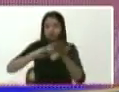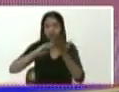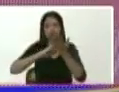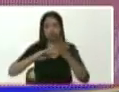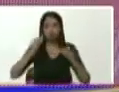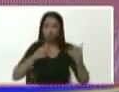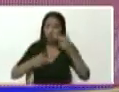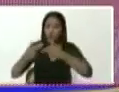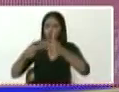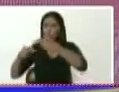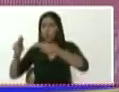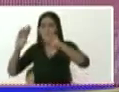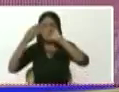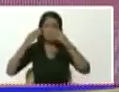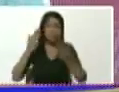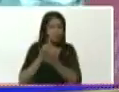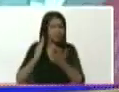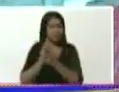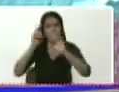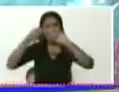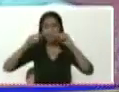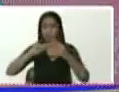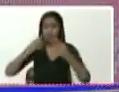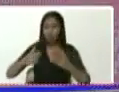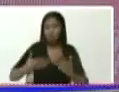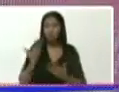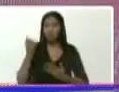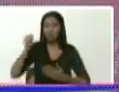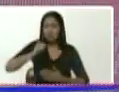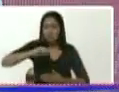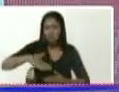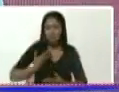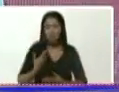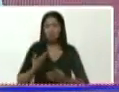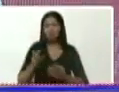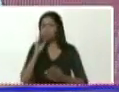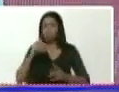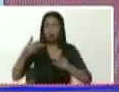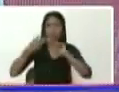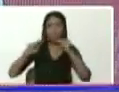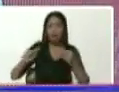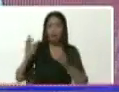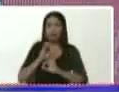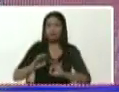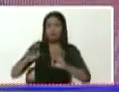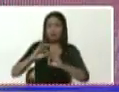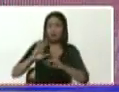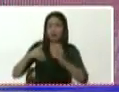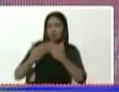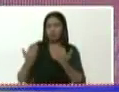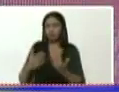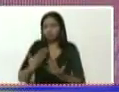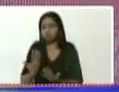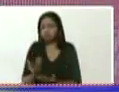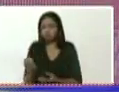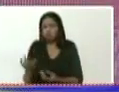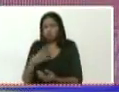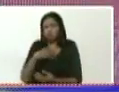la paz, siempre la paz. Con la paz todo es posible. Sin la paz nada sería